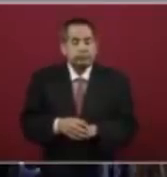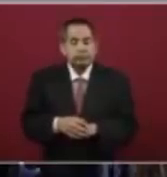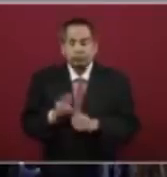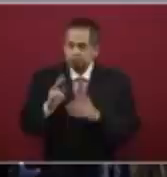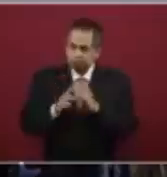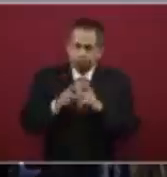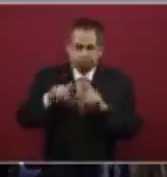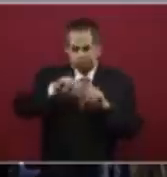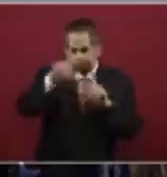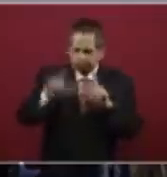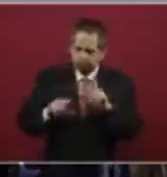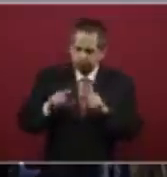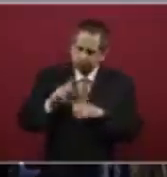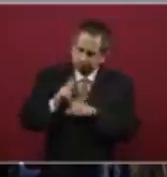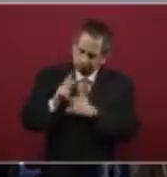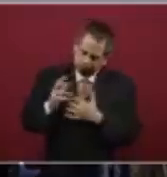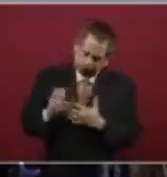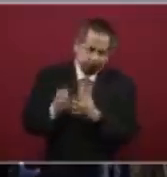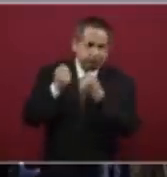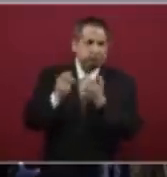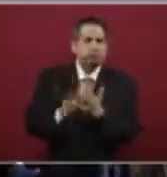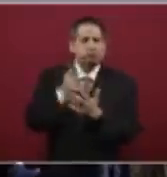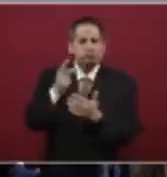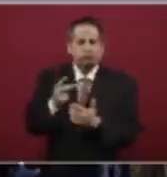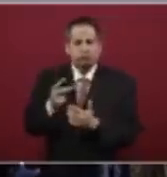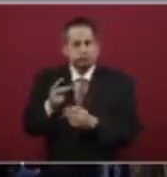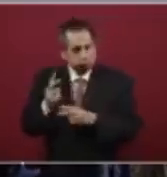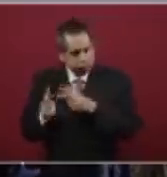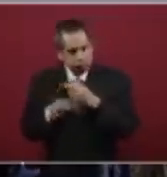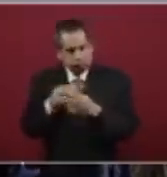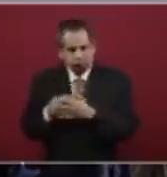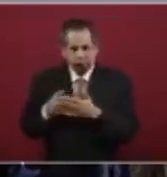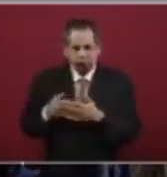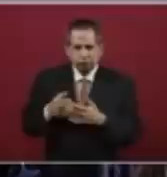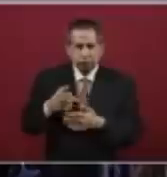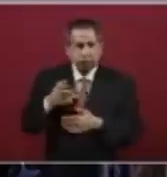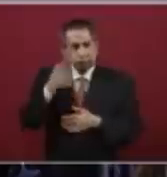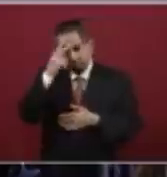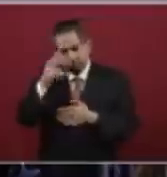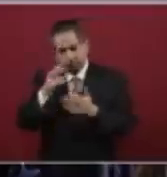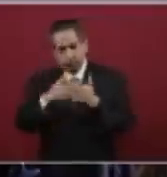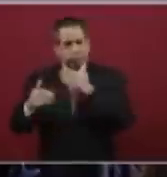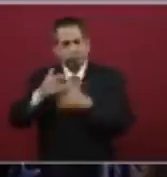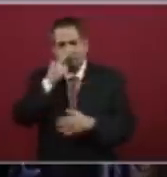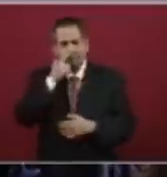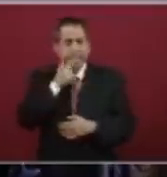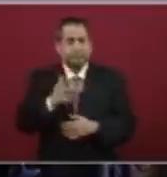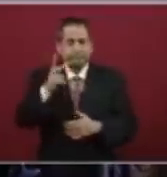recuperar a nuestro país, vamos a lograr el renacimiento de México,